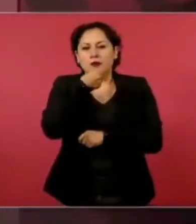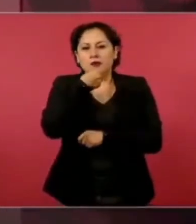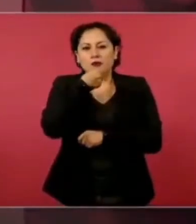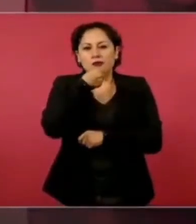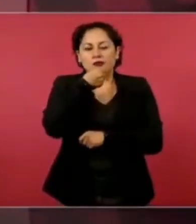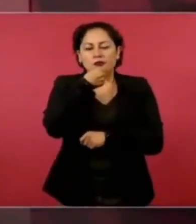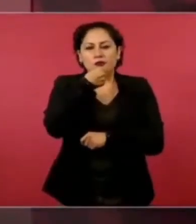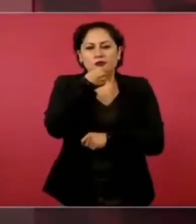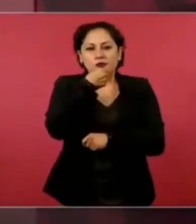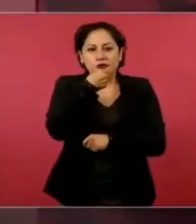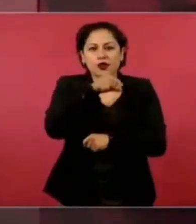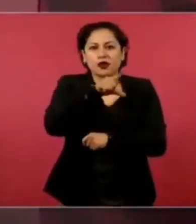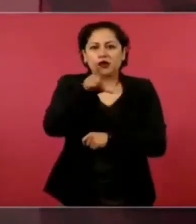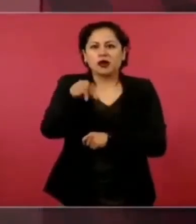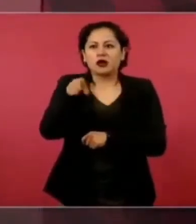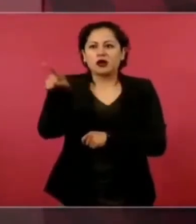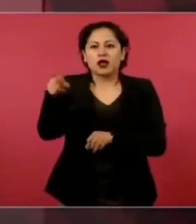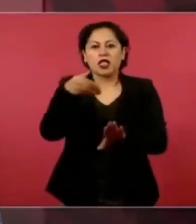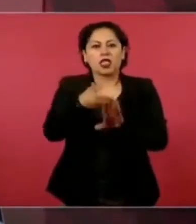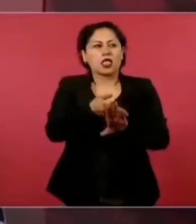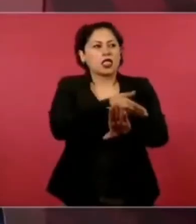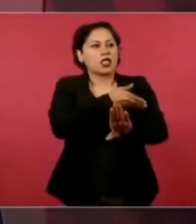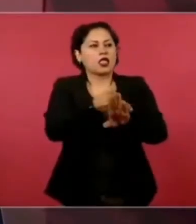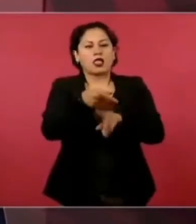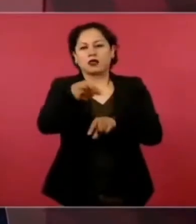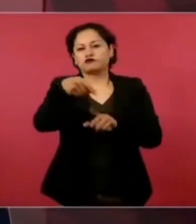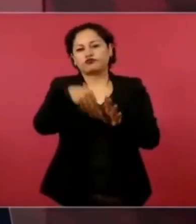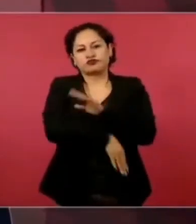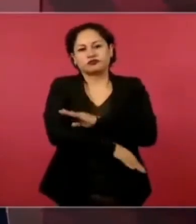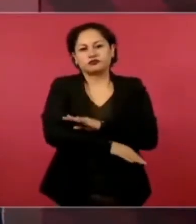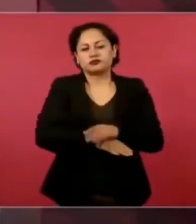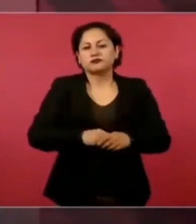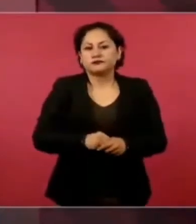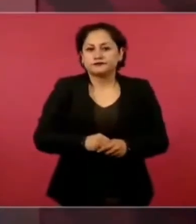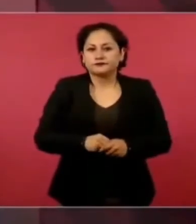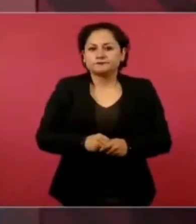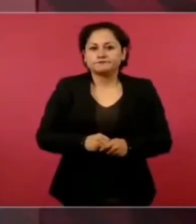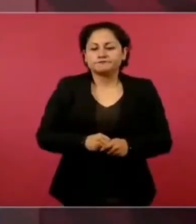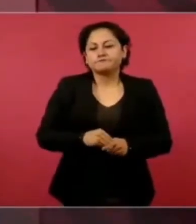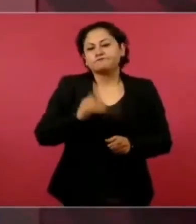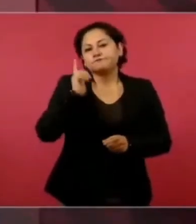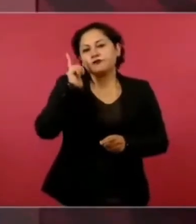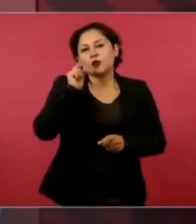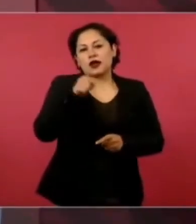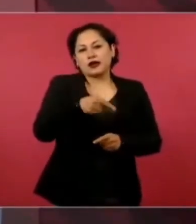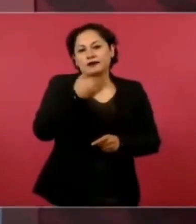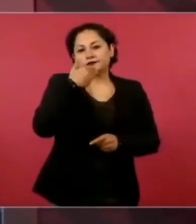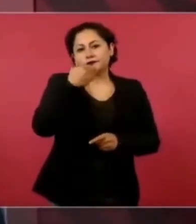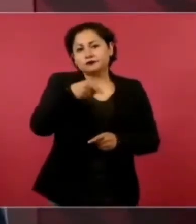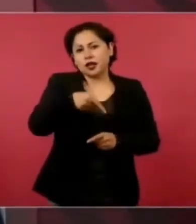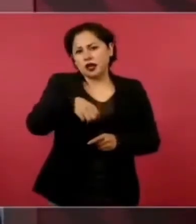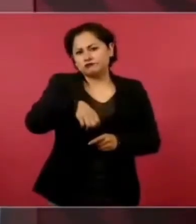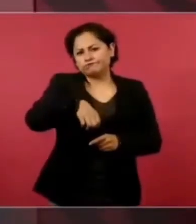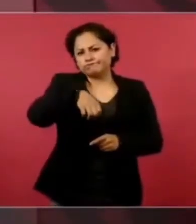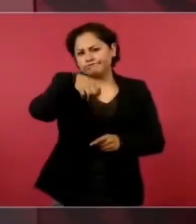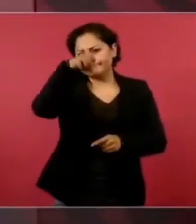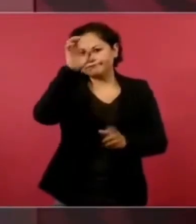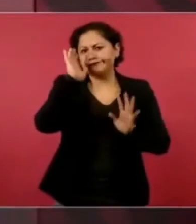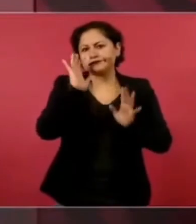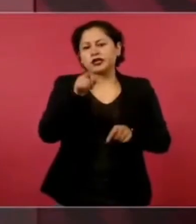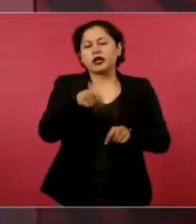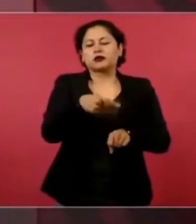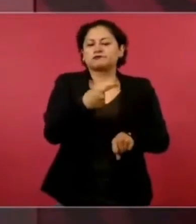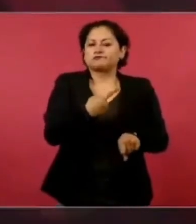a don Pepe, que le decíamos que le esté yendo bien, ya está grande, estaba